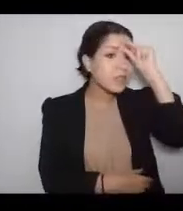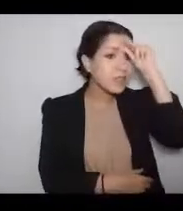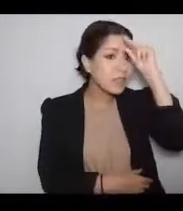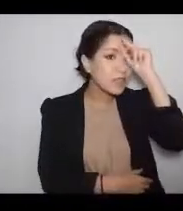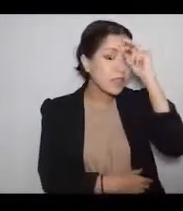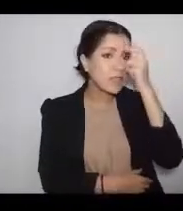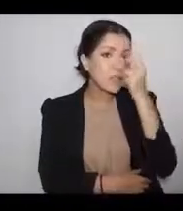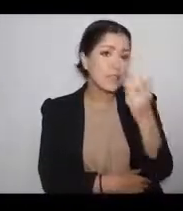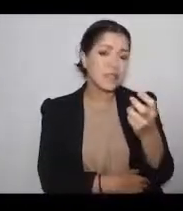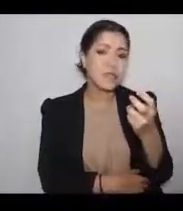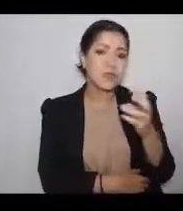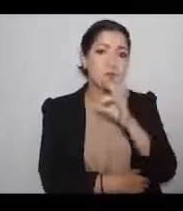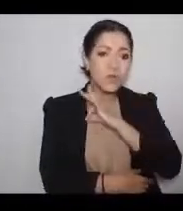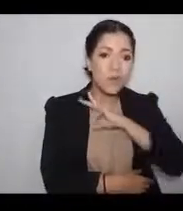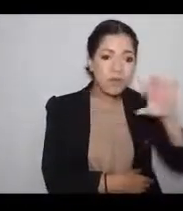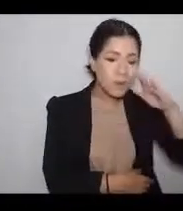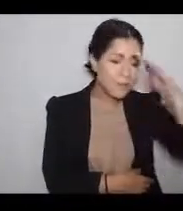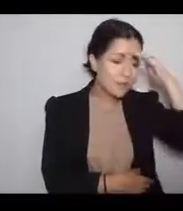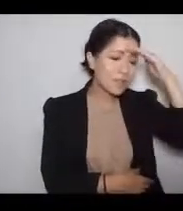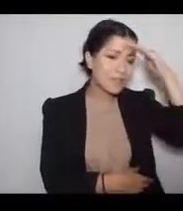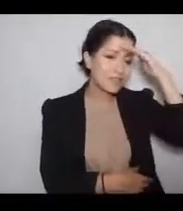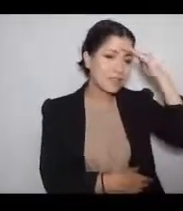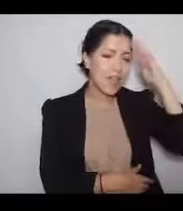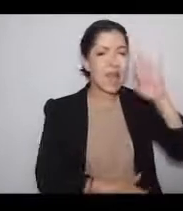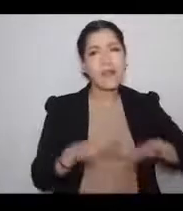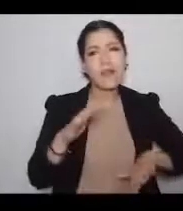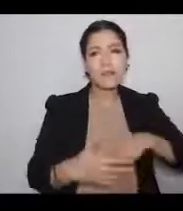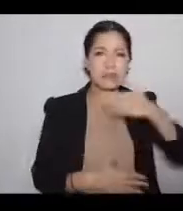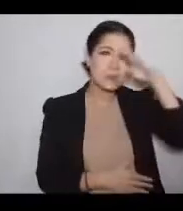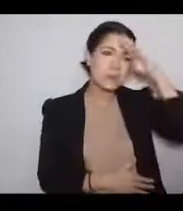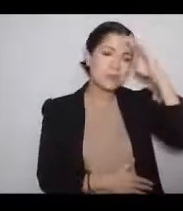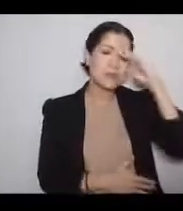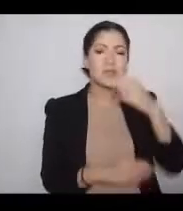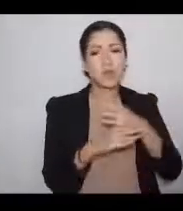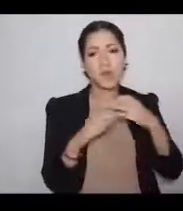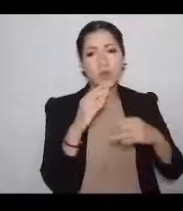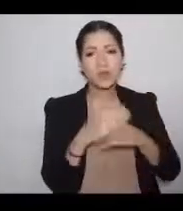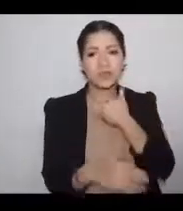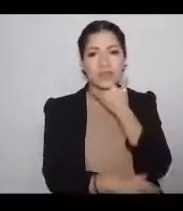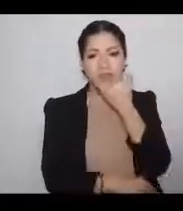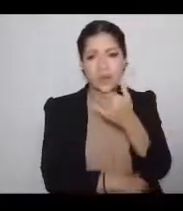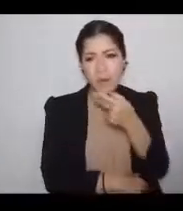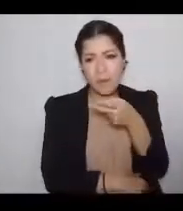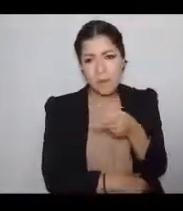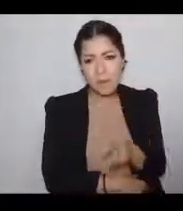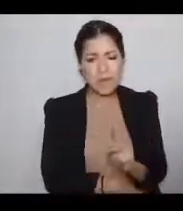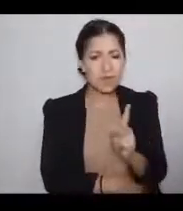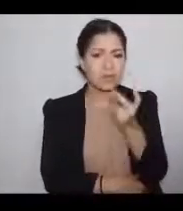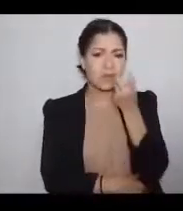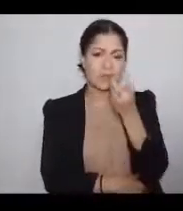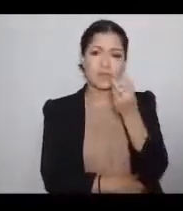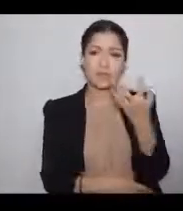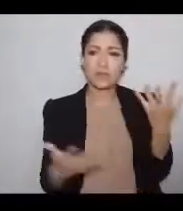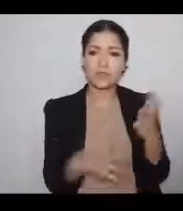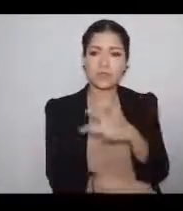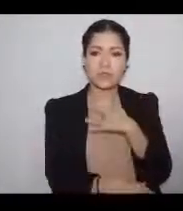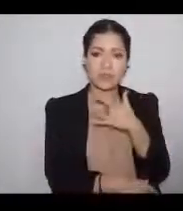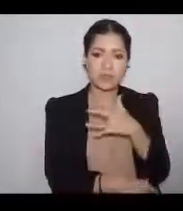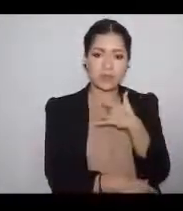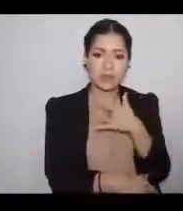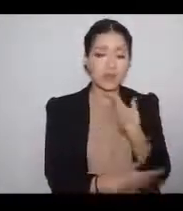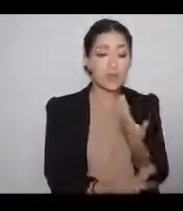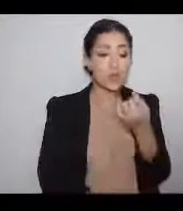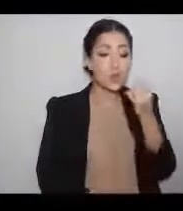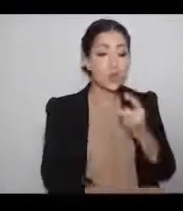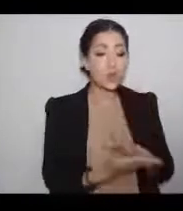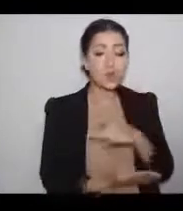inteligencia. Puede pensar. A veces piensa cosas equivocadas, pero eso le provoca un placer extrañísimo. El